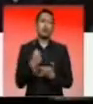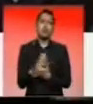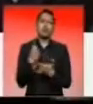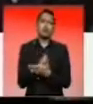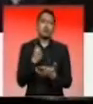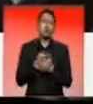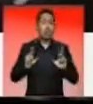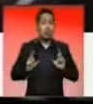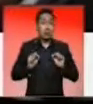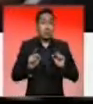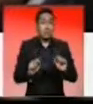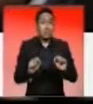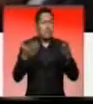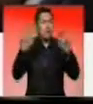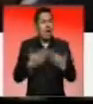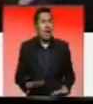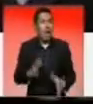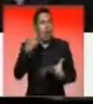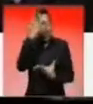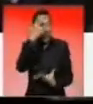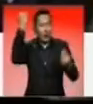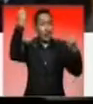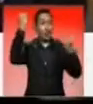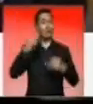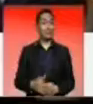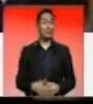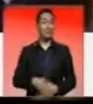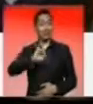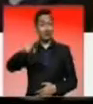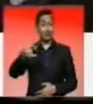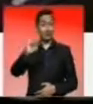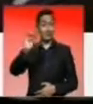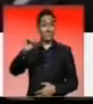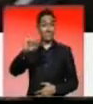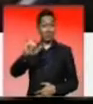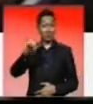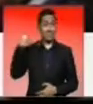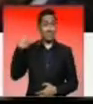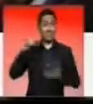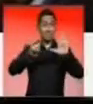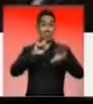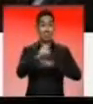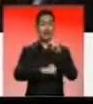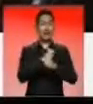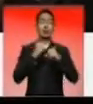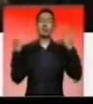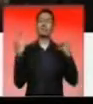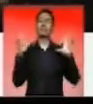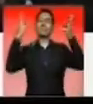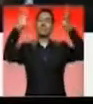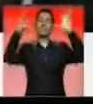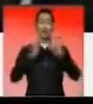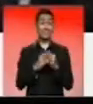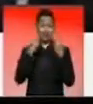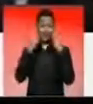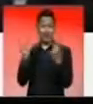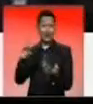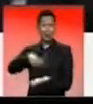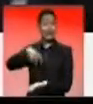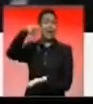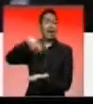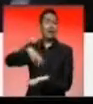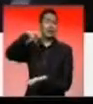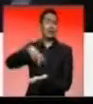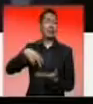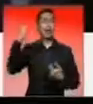cáncer y se convirtió en un superhéroe. Jimmy Spagnolo, de 6 años de edad, celebró esta gran noticia así como lo ven en pantalla,